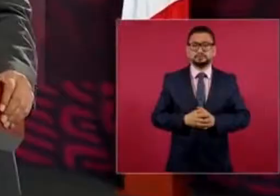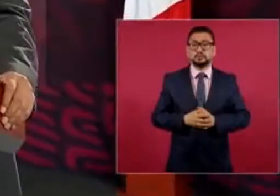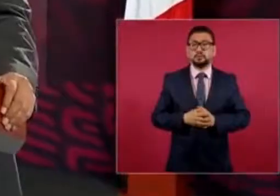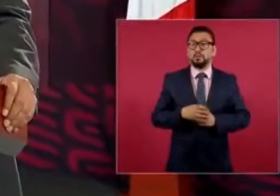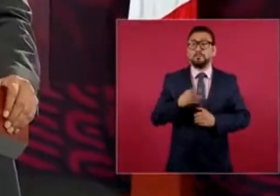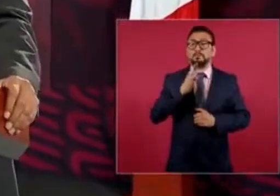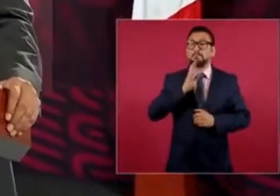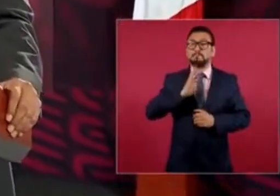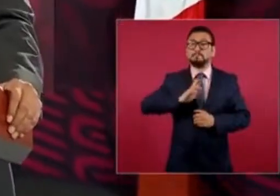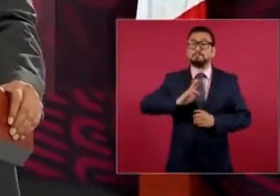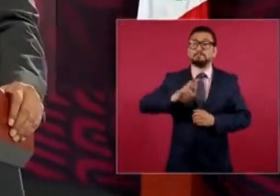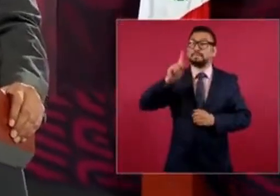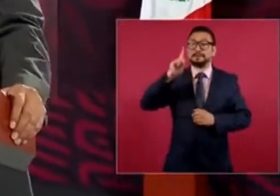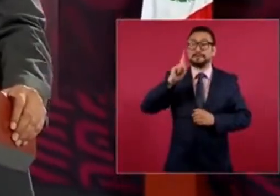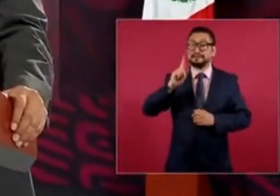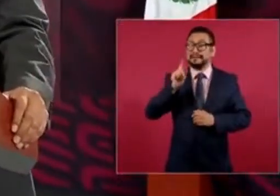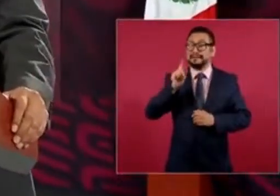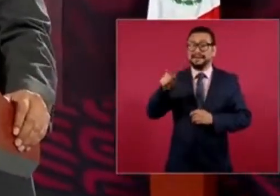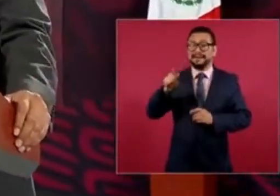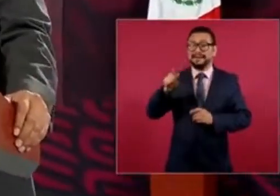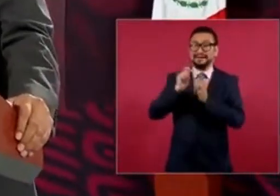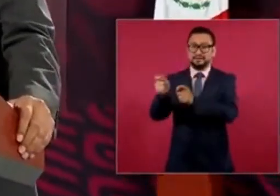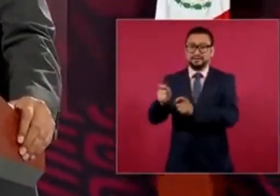predilectas como era antes.